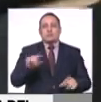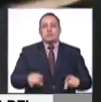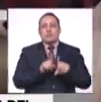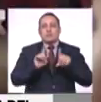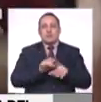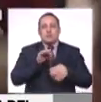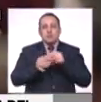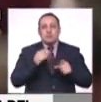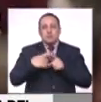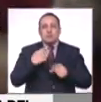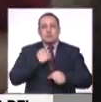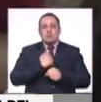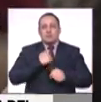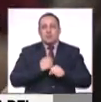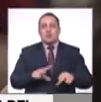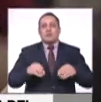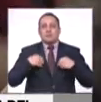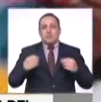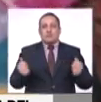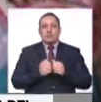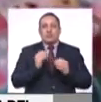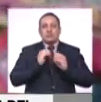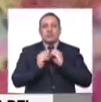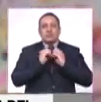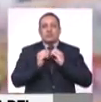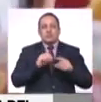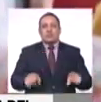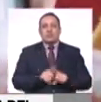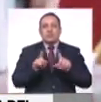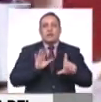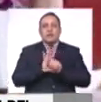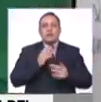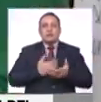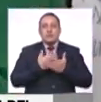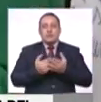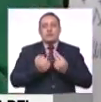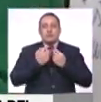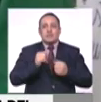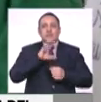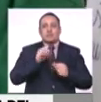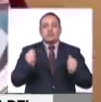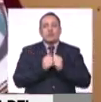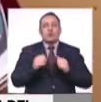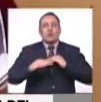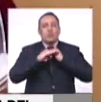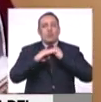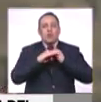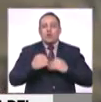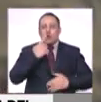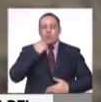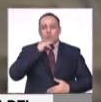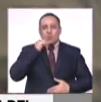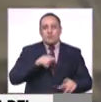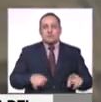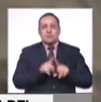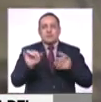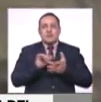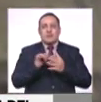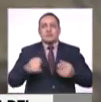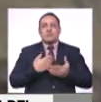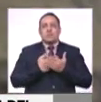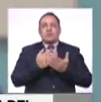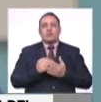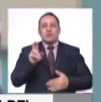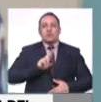informó sobre las acciones tomadas para la implementación de la ley que modifica la Ley de Igualdad entre Mujeres y Hombres para precisar el uso